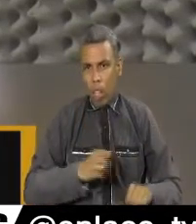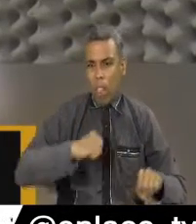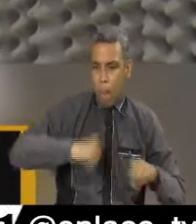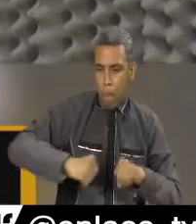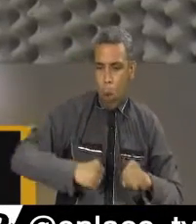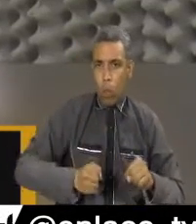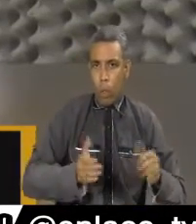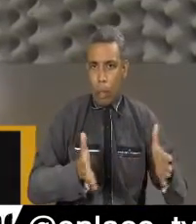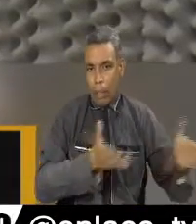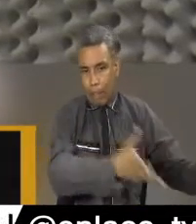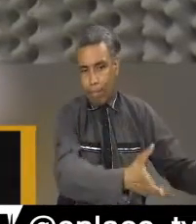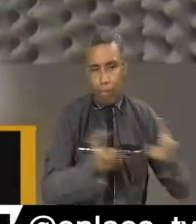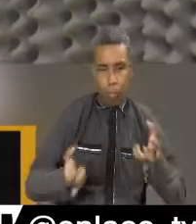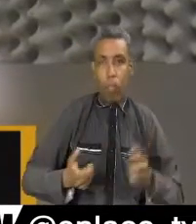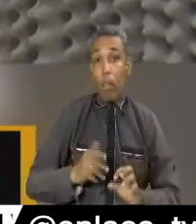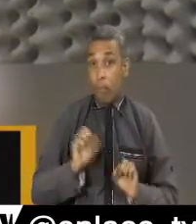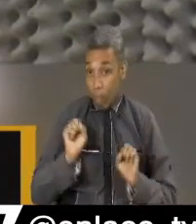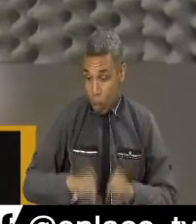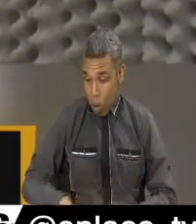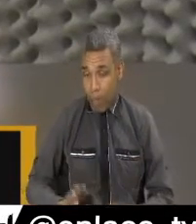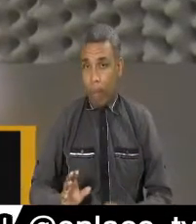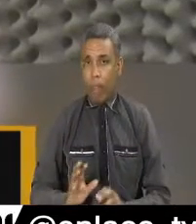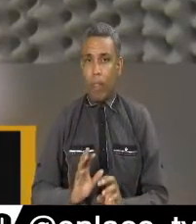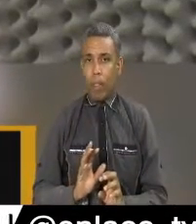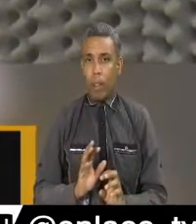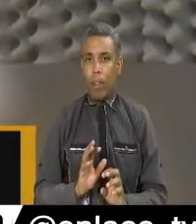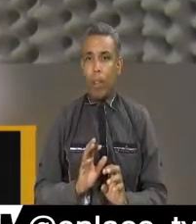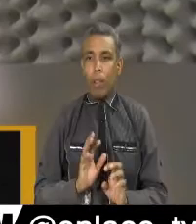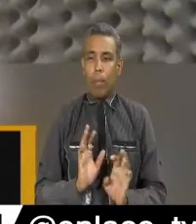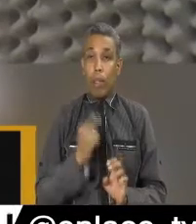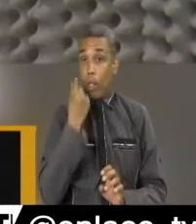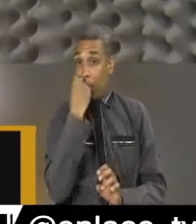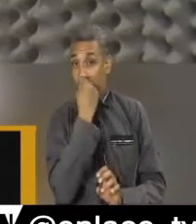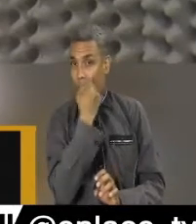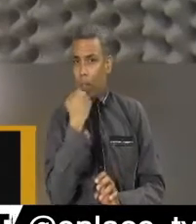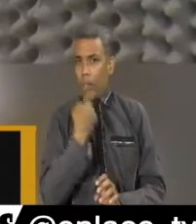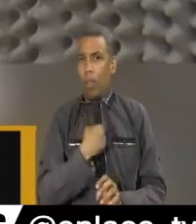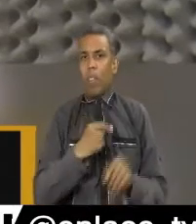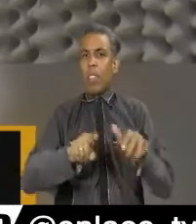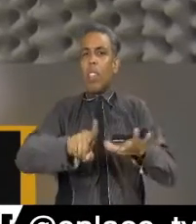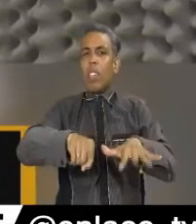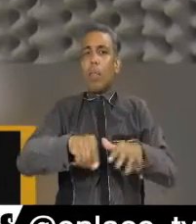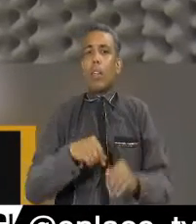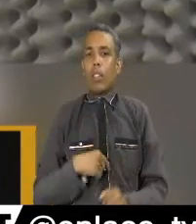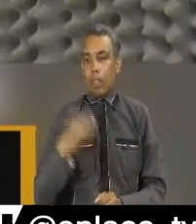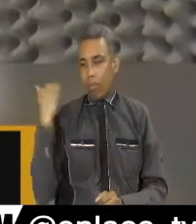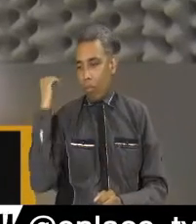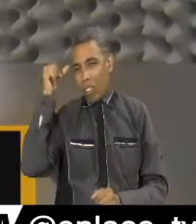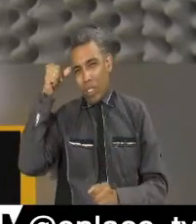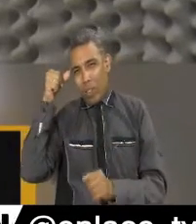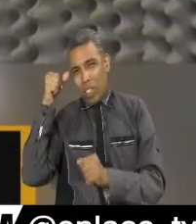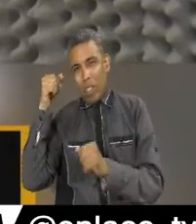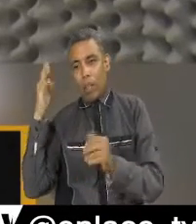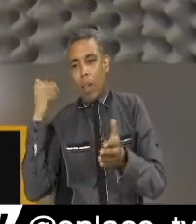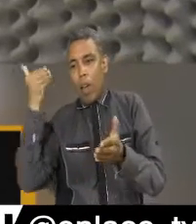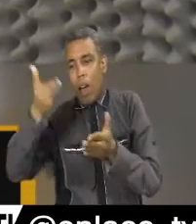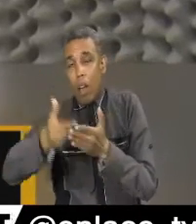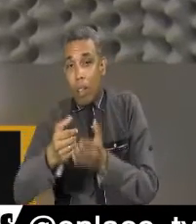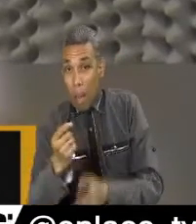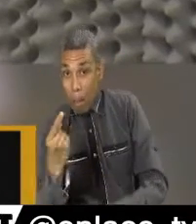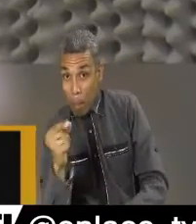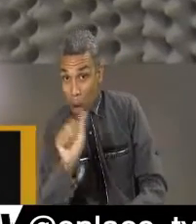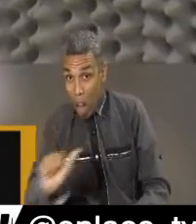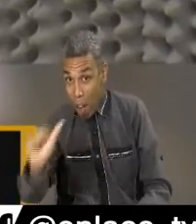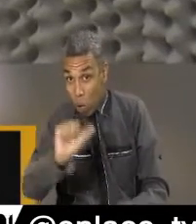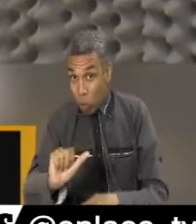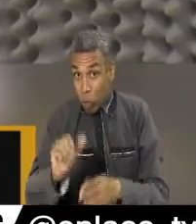mantenido vigentes. ¿Qué se ha dicho? Pues digamos que el presidente habló de 6 meses que se cumplen ahorita el 1 de agosto, entonces a partir